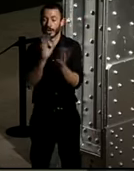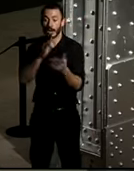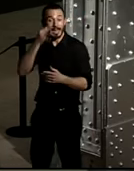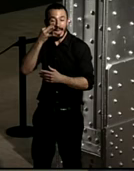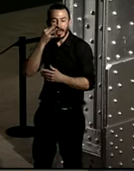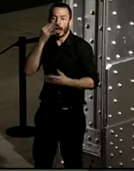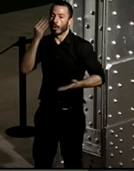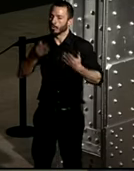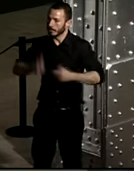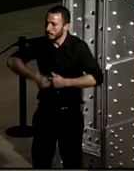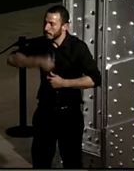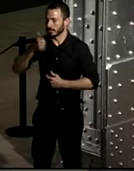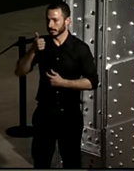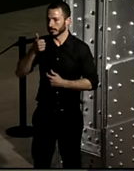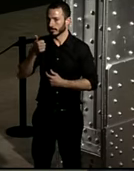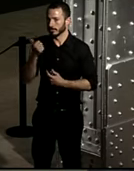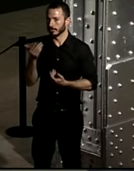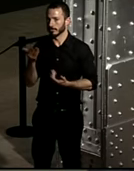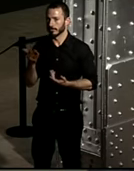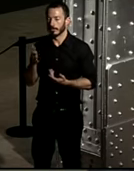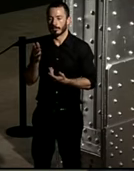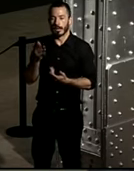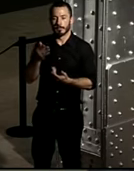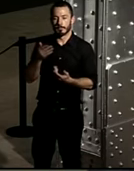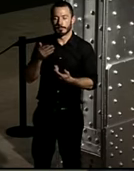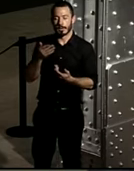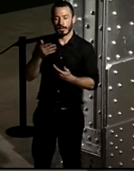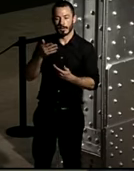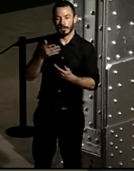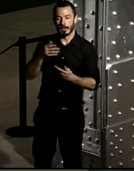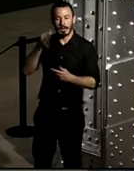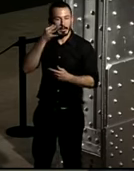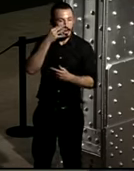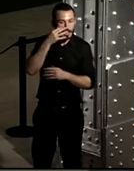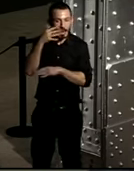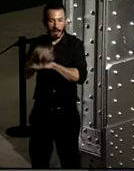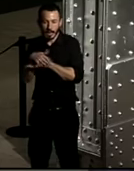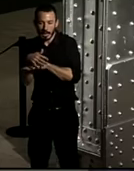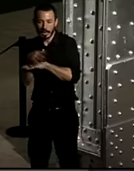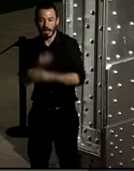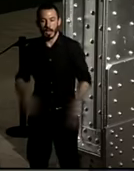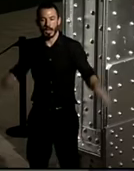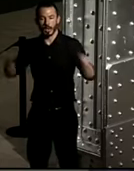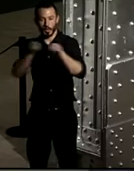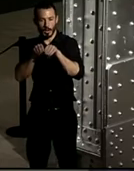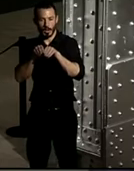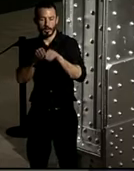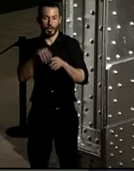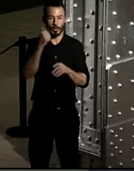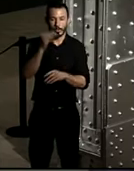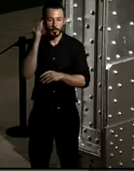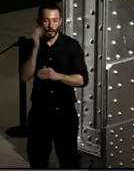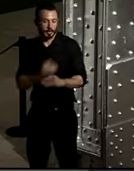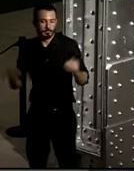y un poco más parecida a lo que hay en la calle. Es decir, pues los hombres y las mujeres somos la mitad